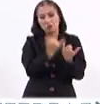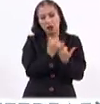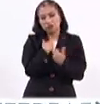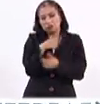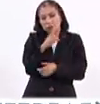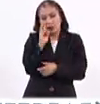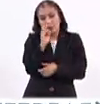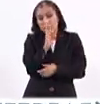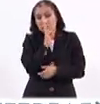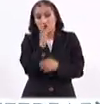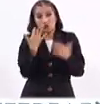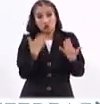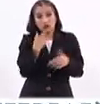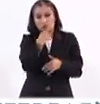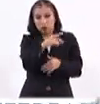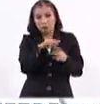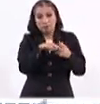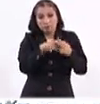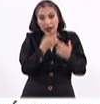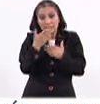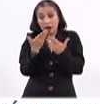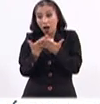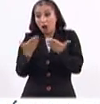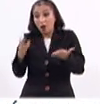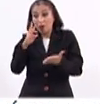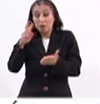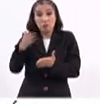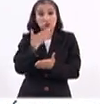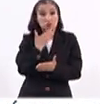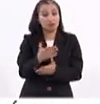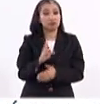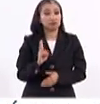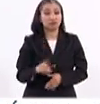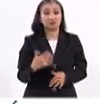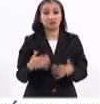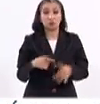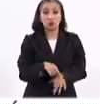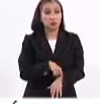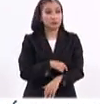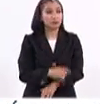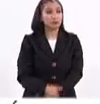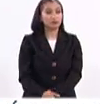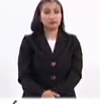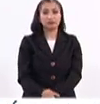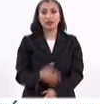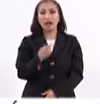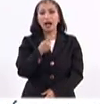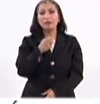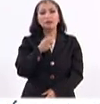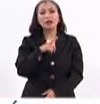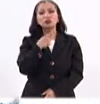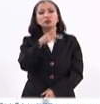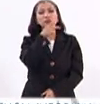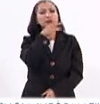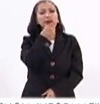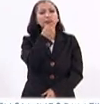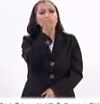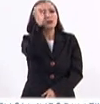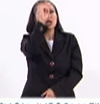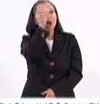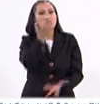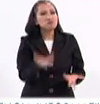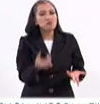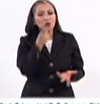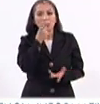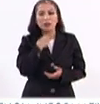bueno, realmente ver el resultado de lo que iniciamos ahora, pues es realmente largo el camino. Gabriel, ¿qué te dicen tus papás